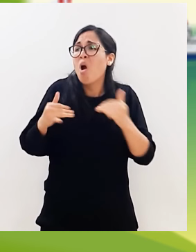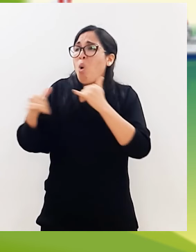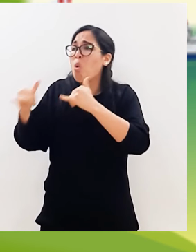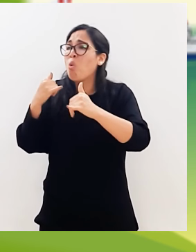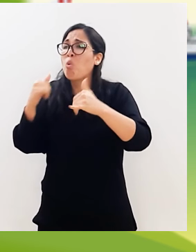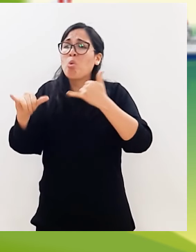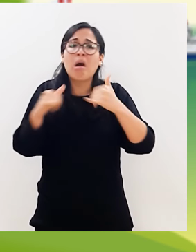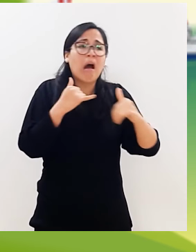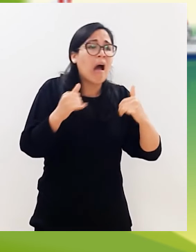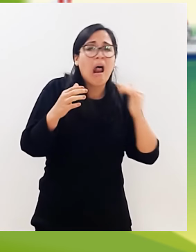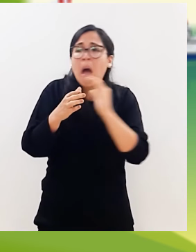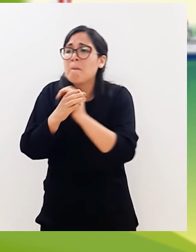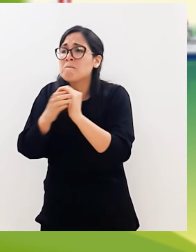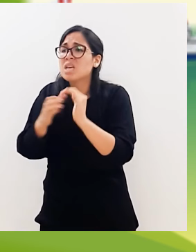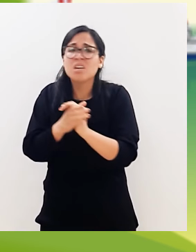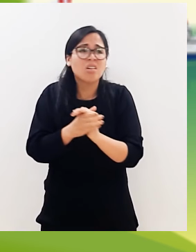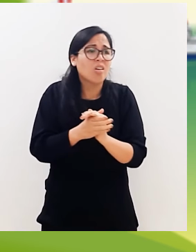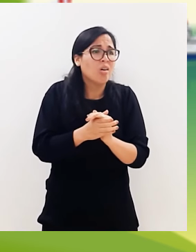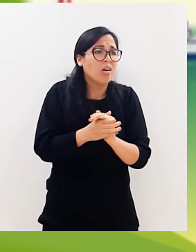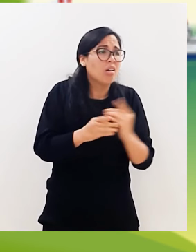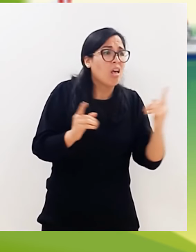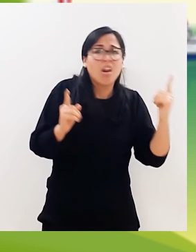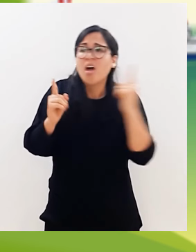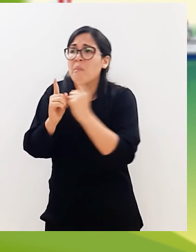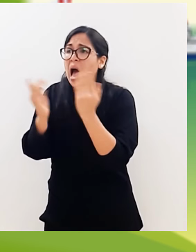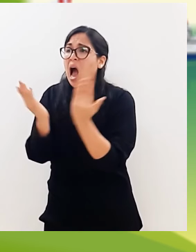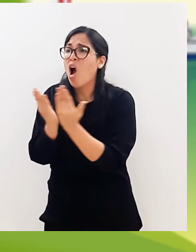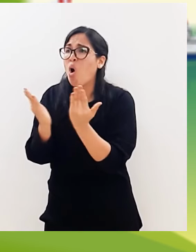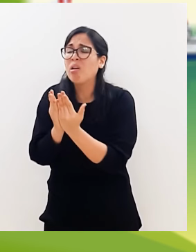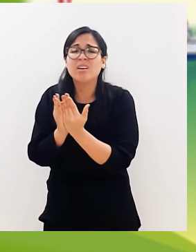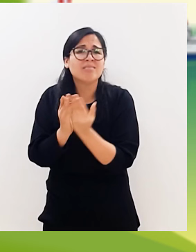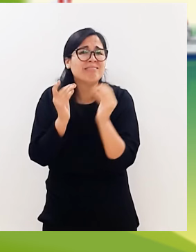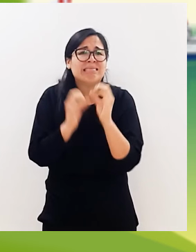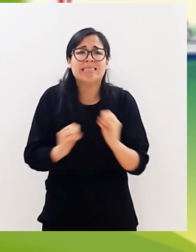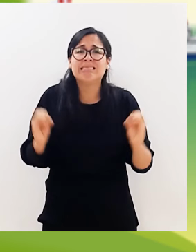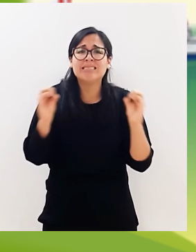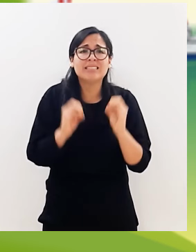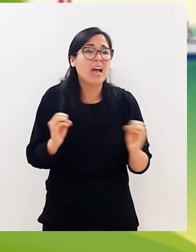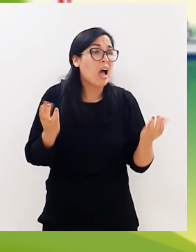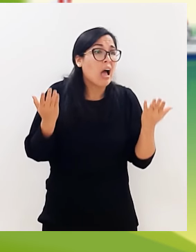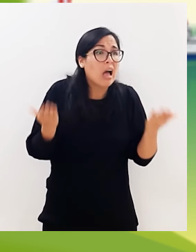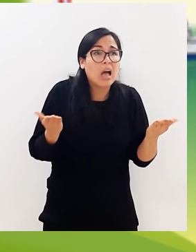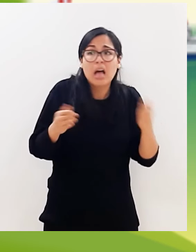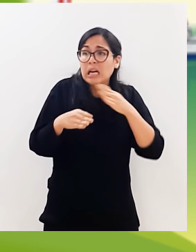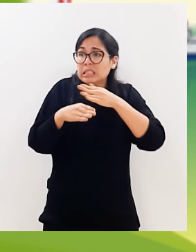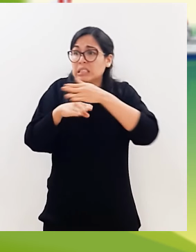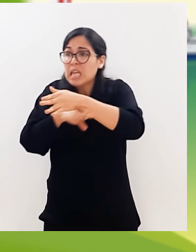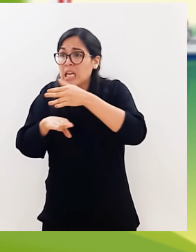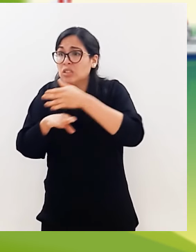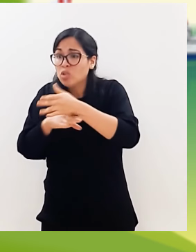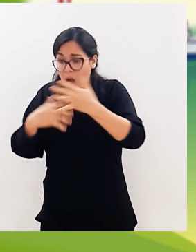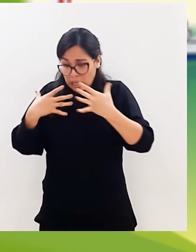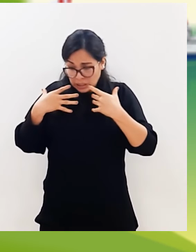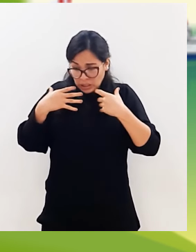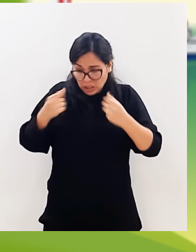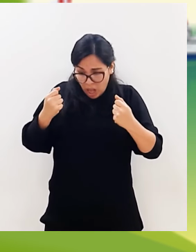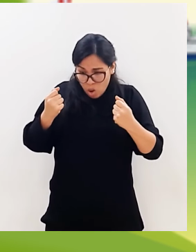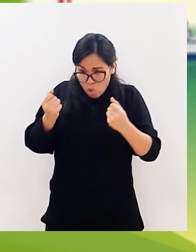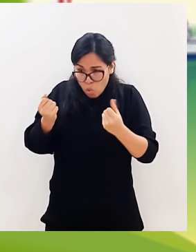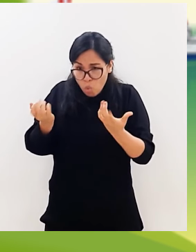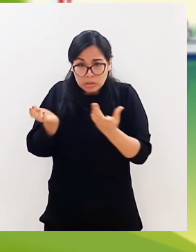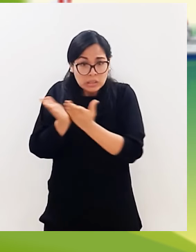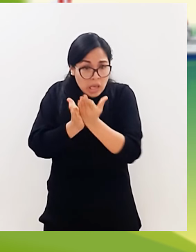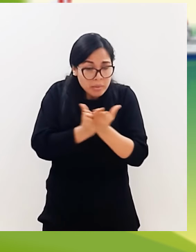jugar con amigos No van a la escuela No tienen acceso a una asistencia sanitaria